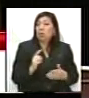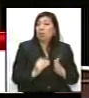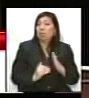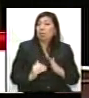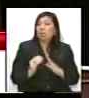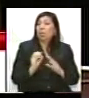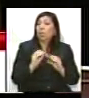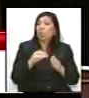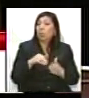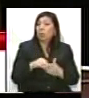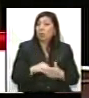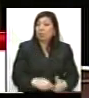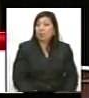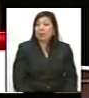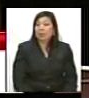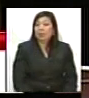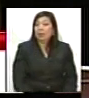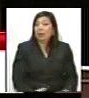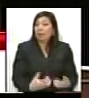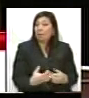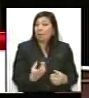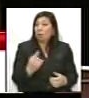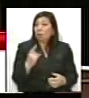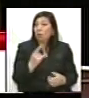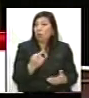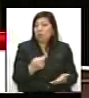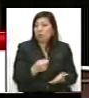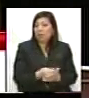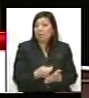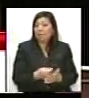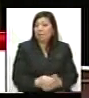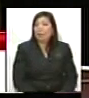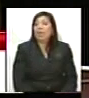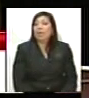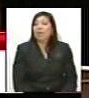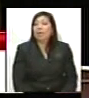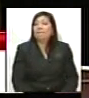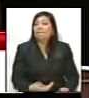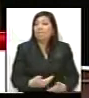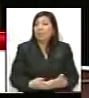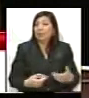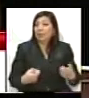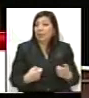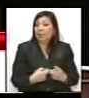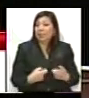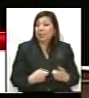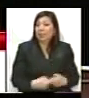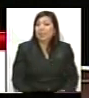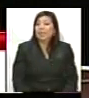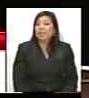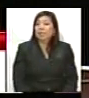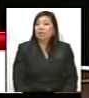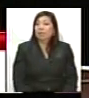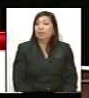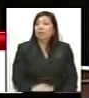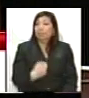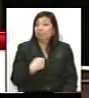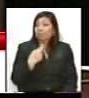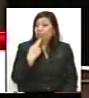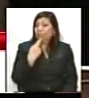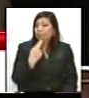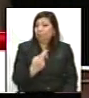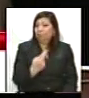nivel de cumplimiento de las obligaciones de las empresas por el uso de pago de facturas electrónicas por eso nuestra recomendación